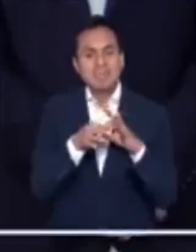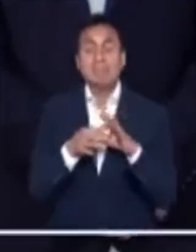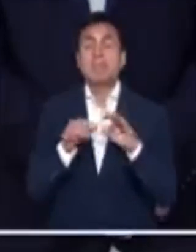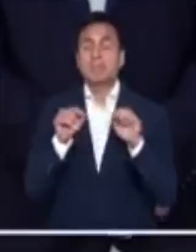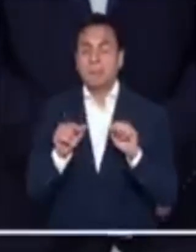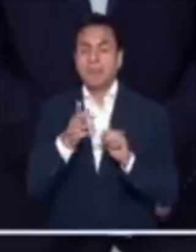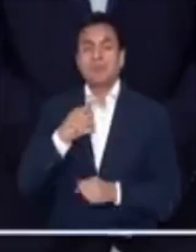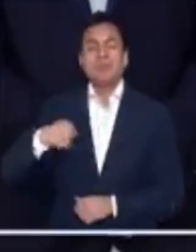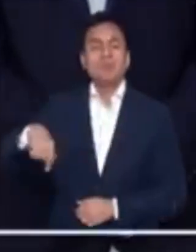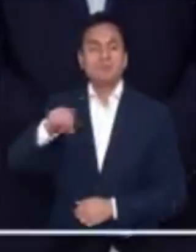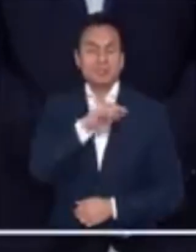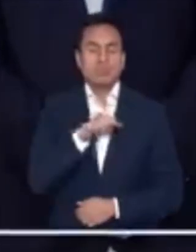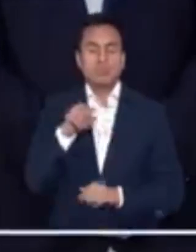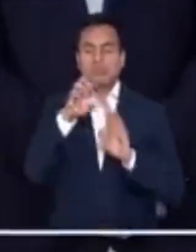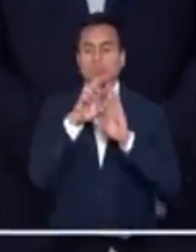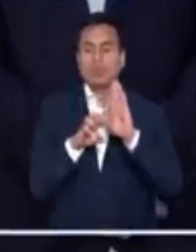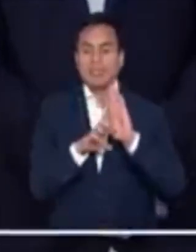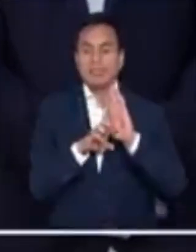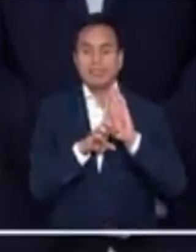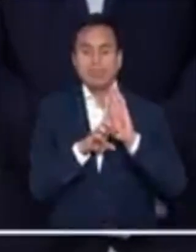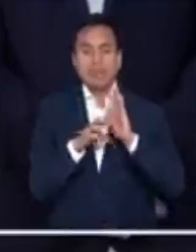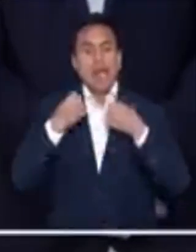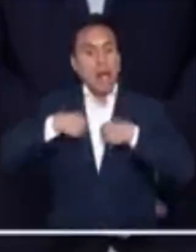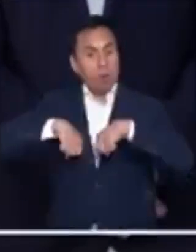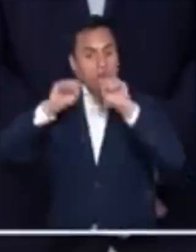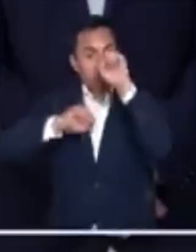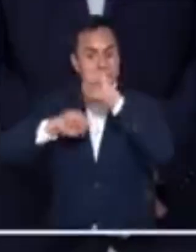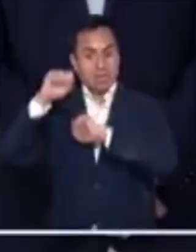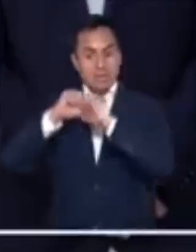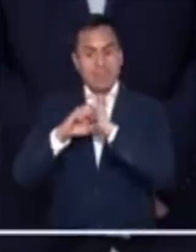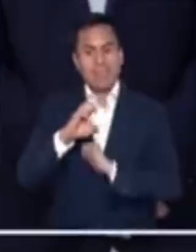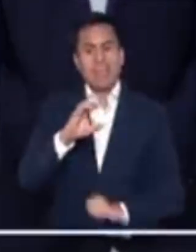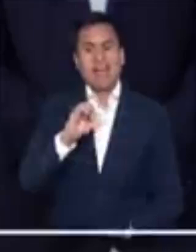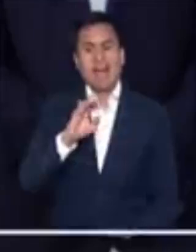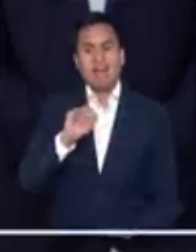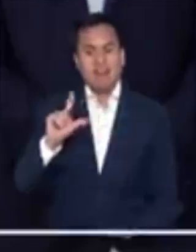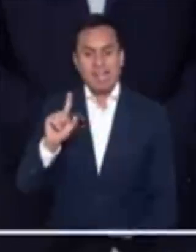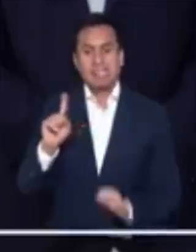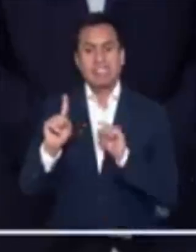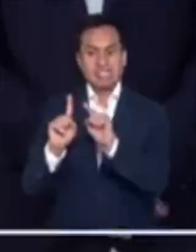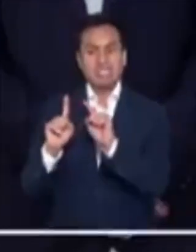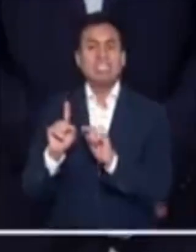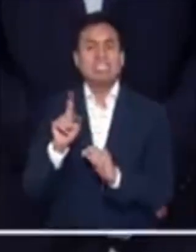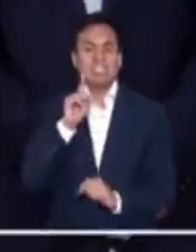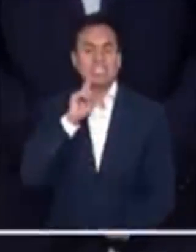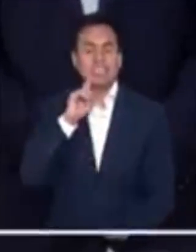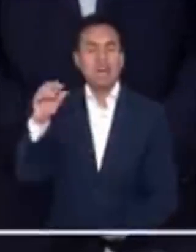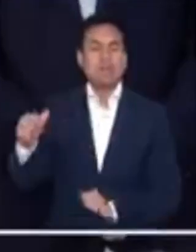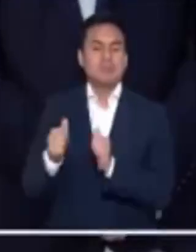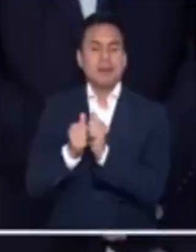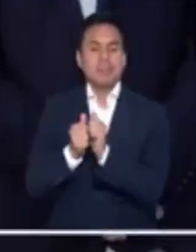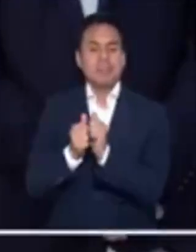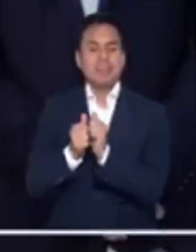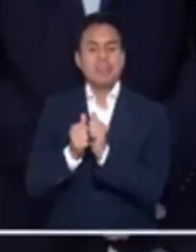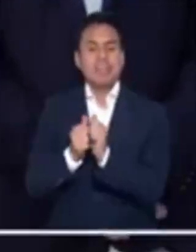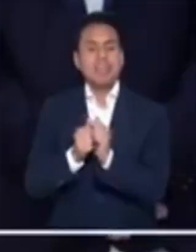estamos con este proyecto ya adjudicado a la empresa Icafal, que está aquí presente, nos acompaña, un contratista